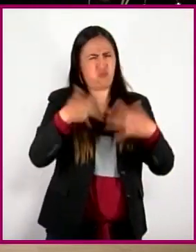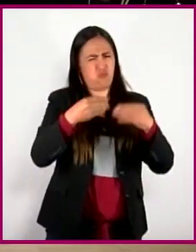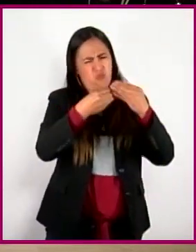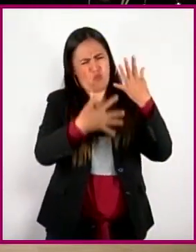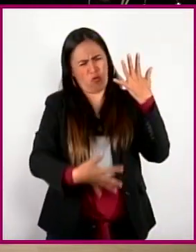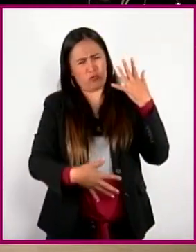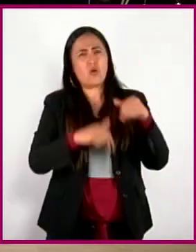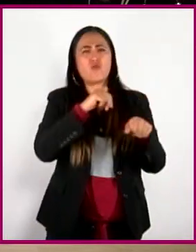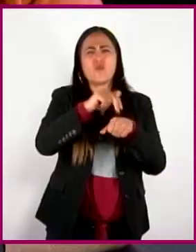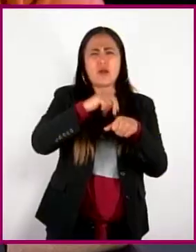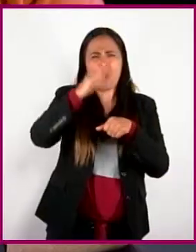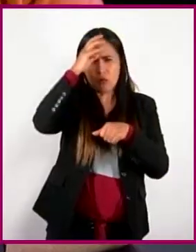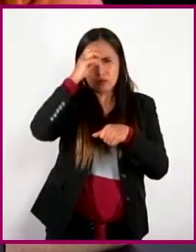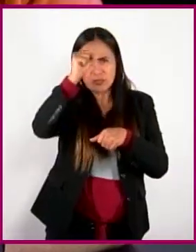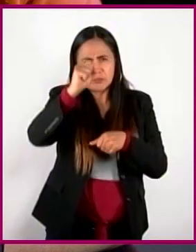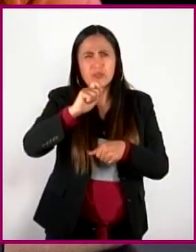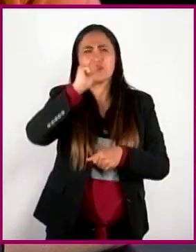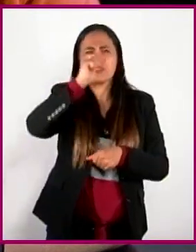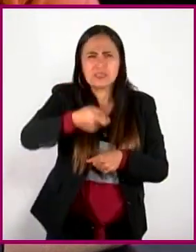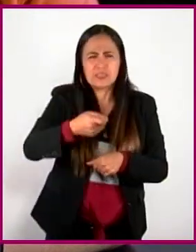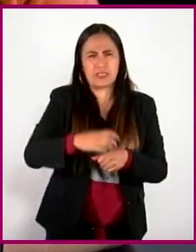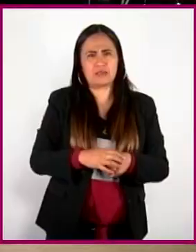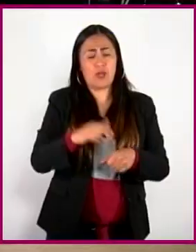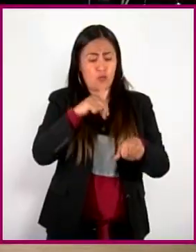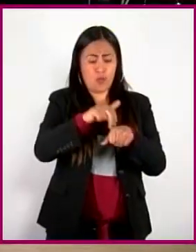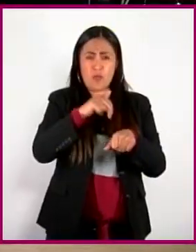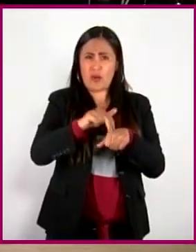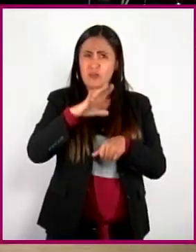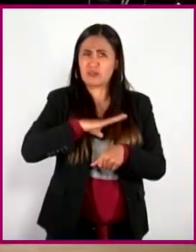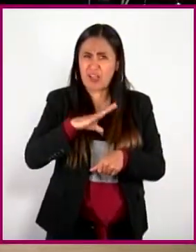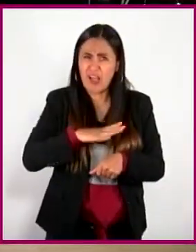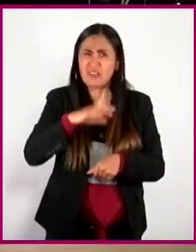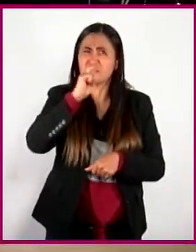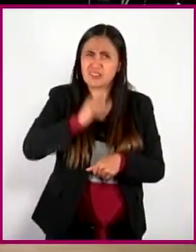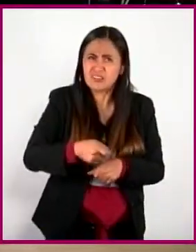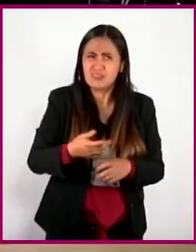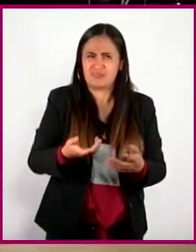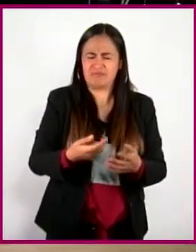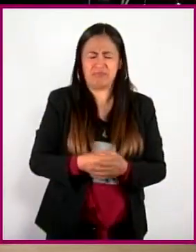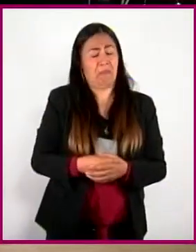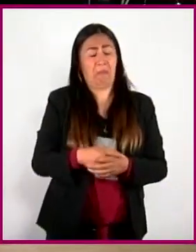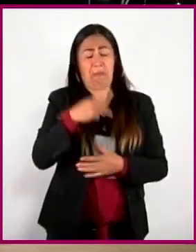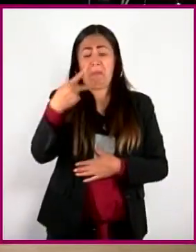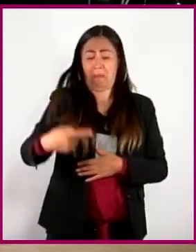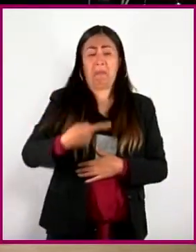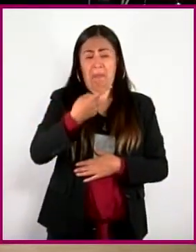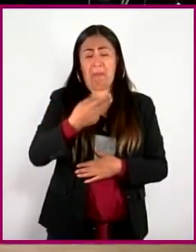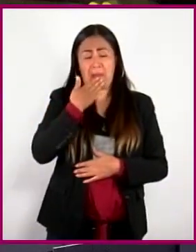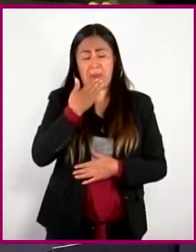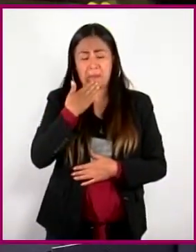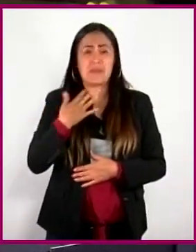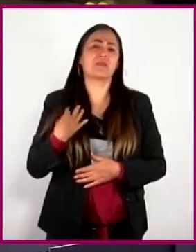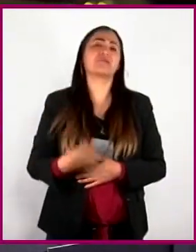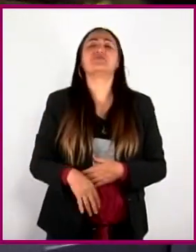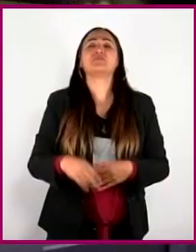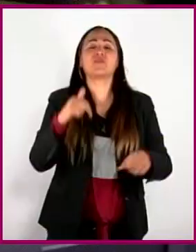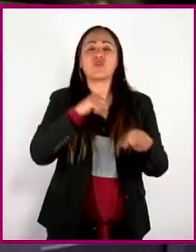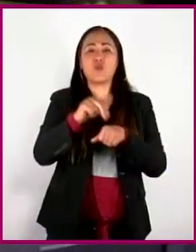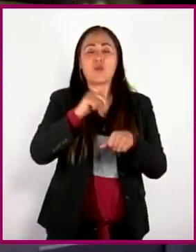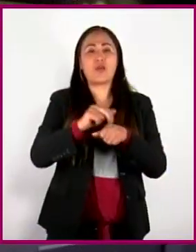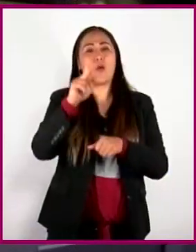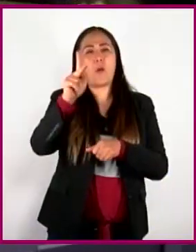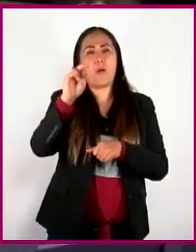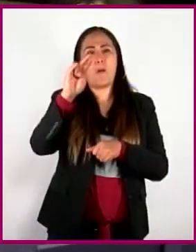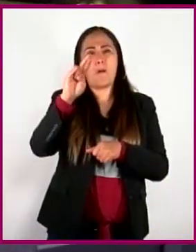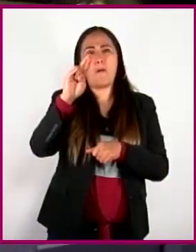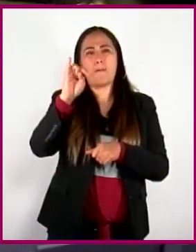número? Y mejor aún, ¿qué es eso de que los números existan? Muy buena pregunta. Pues no decimos que un número primo existe